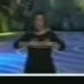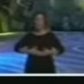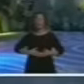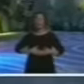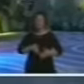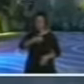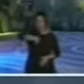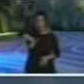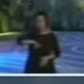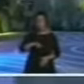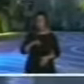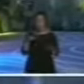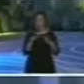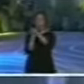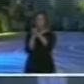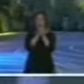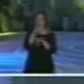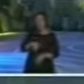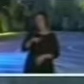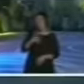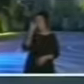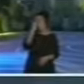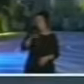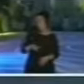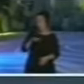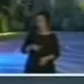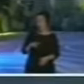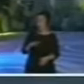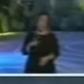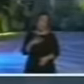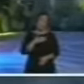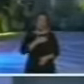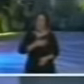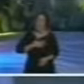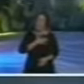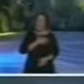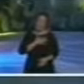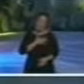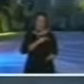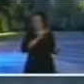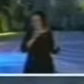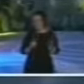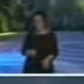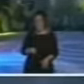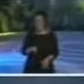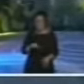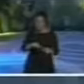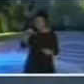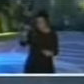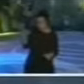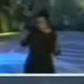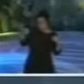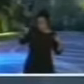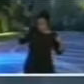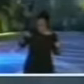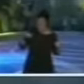corre a cargo. Los Bambas, estamos encantadísimos de estar esta noche aquí después de tanto tiempo ensayando. Gracias a todos por